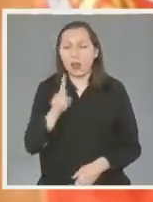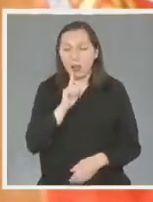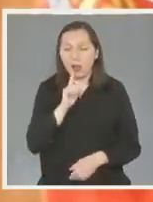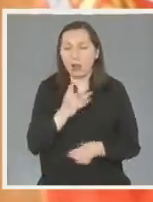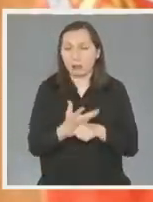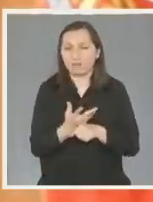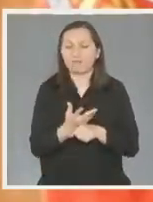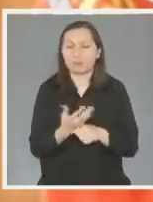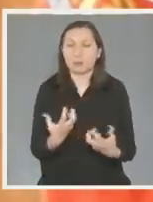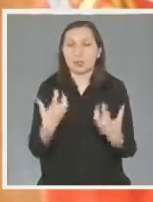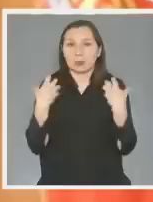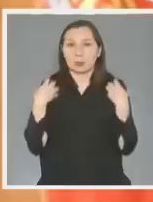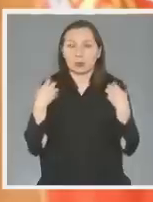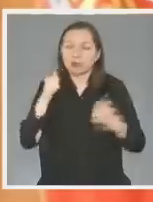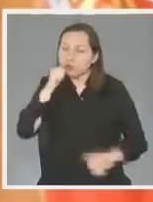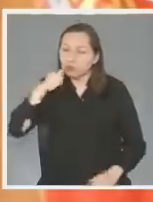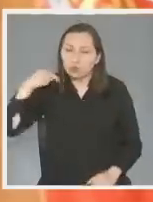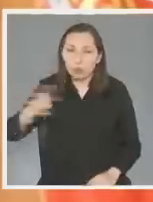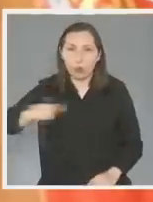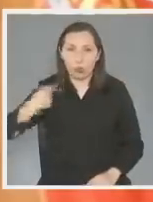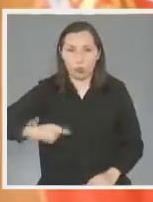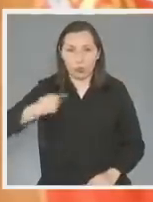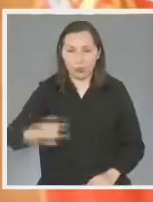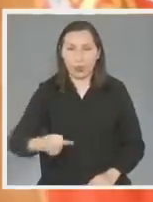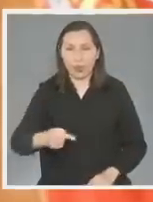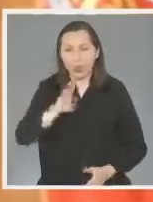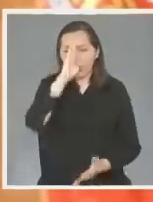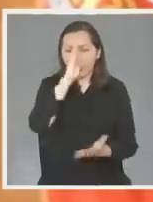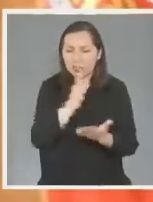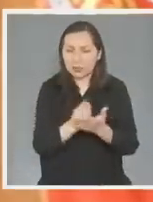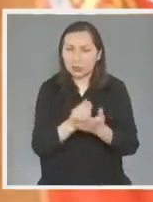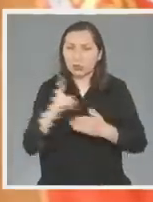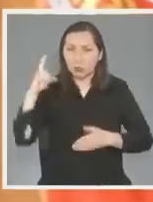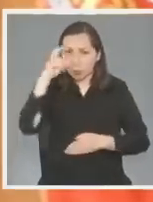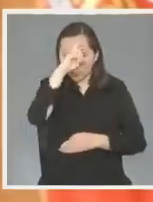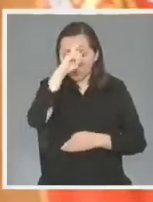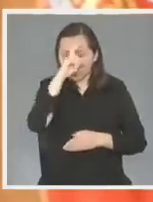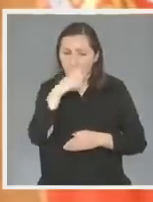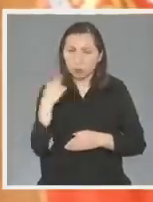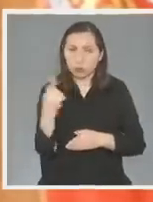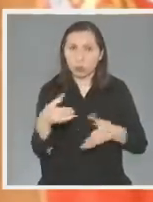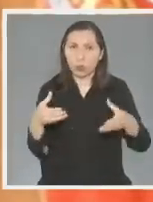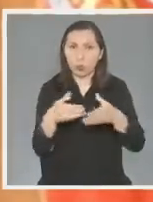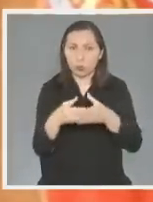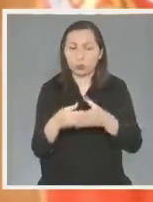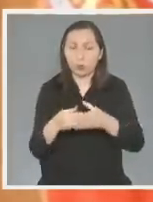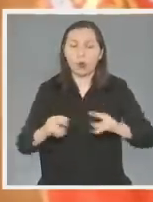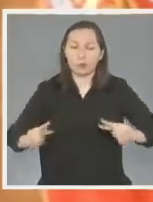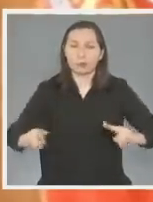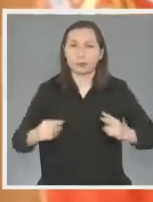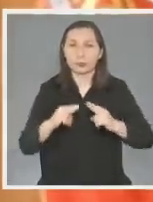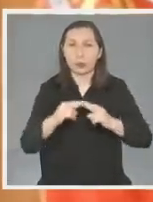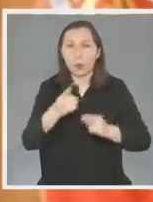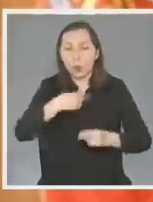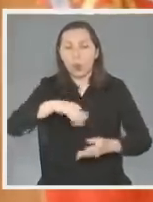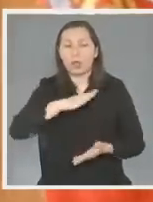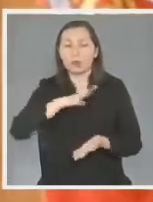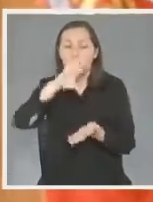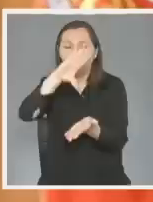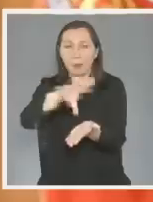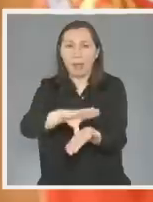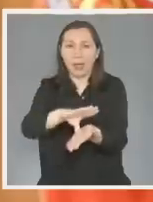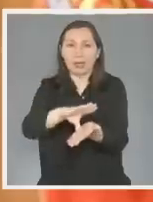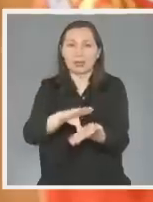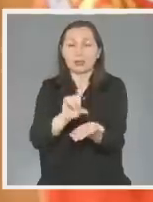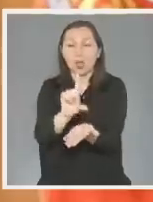una responsabilidad que es de todos los días: tomar decisiones complejas que en su conjunto van construyendo nuestro país y